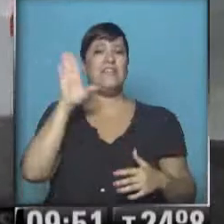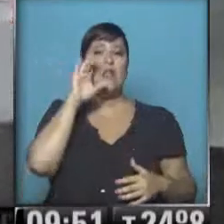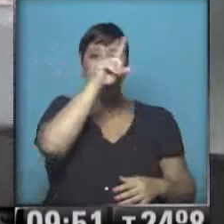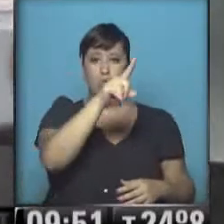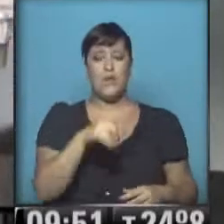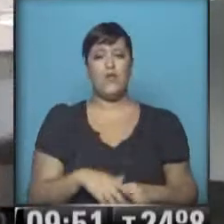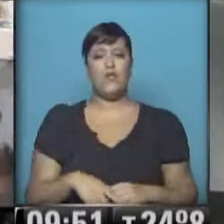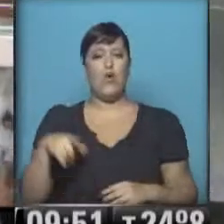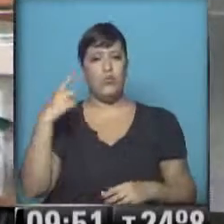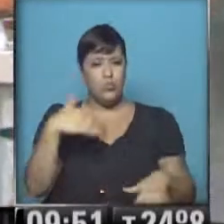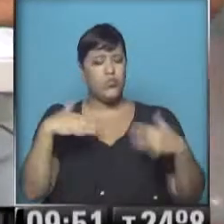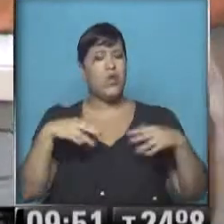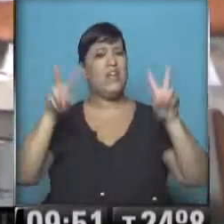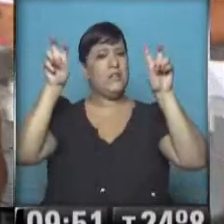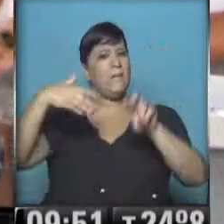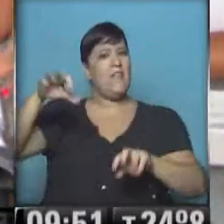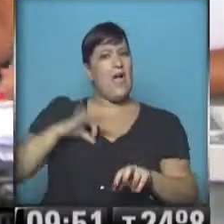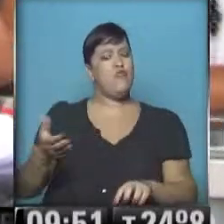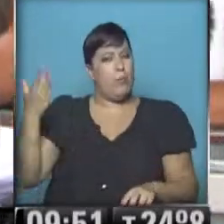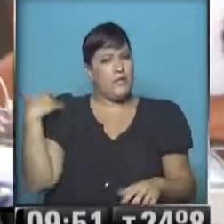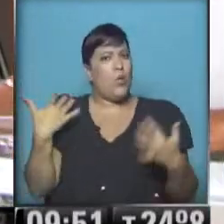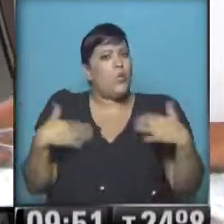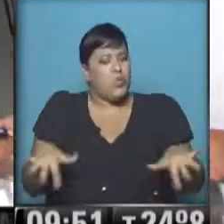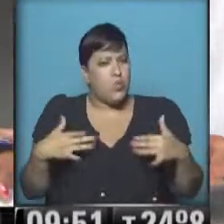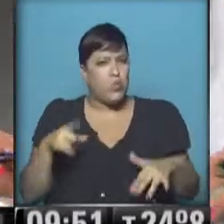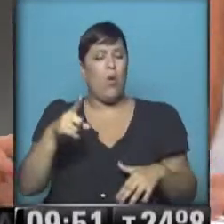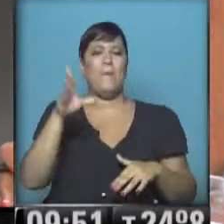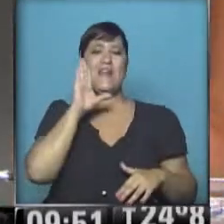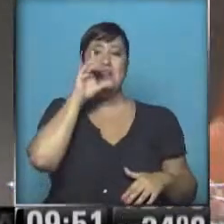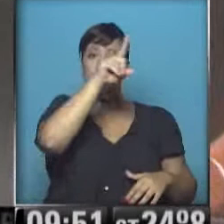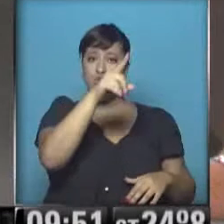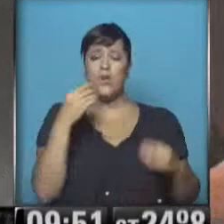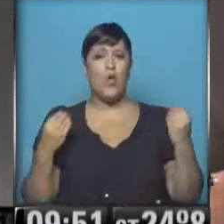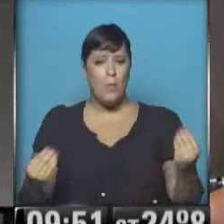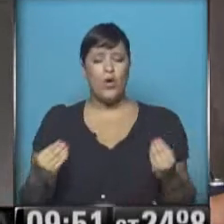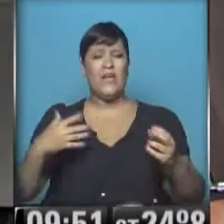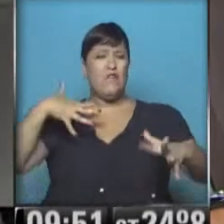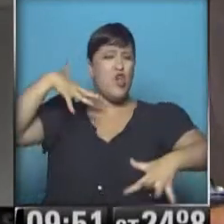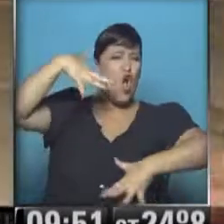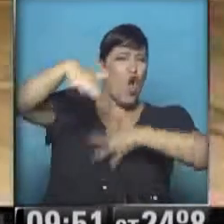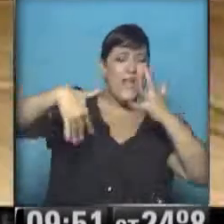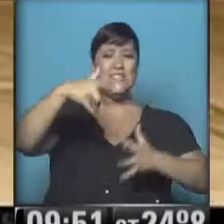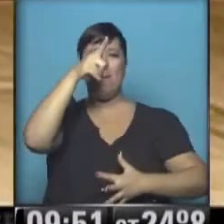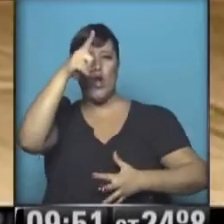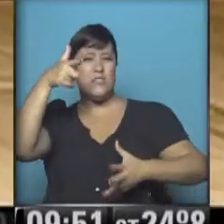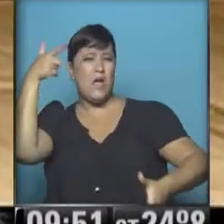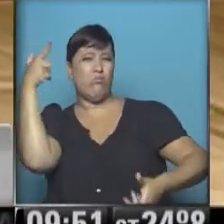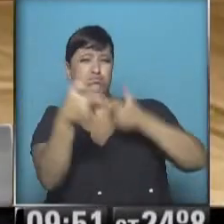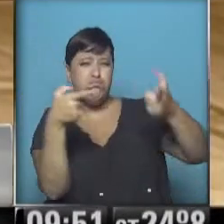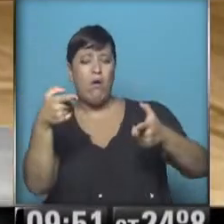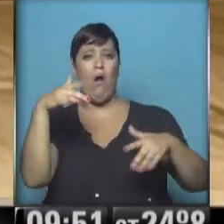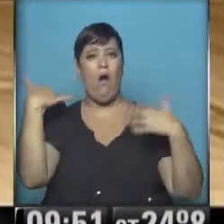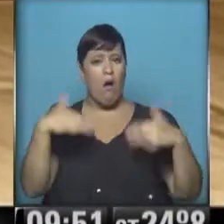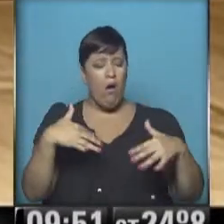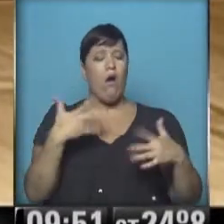es uno de los grandes temas del año pasado indudablemente para eeuu porque la violencia policial ha afectado indudablemente